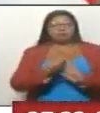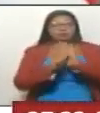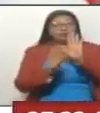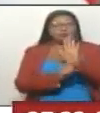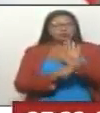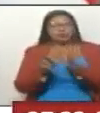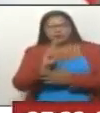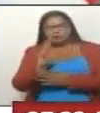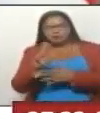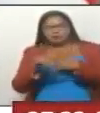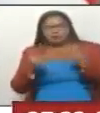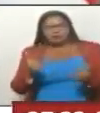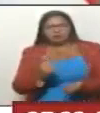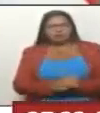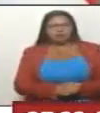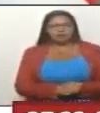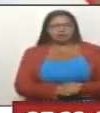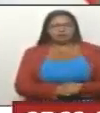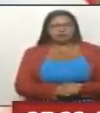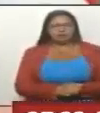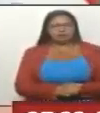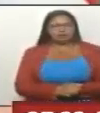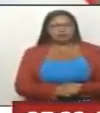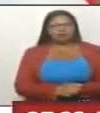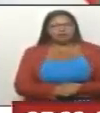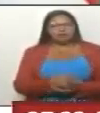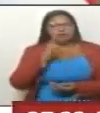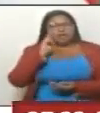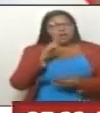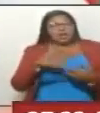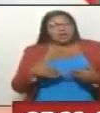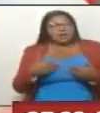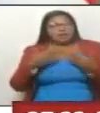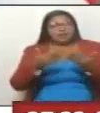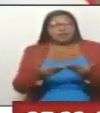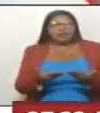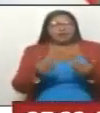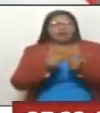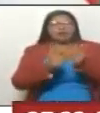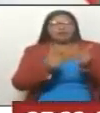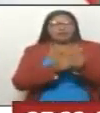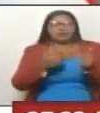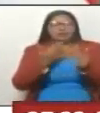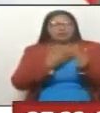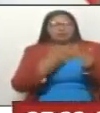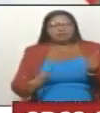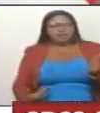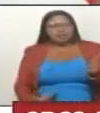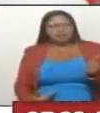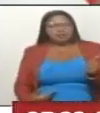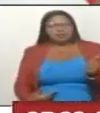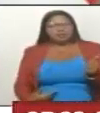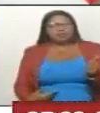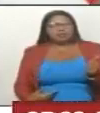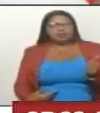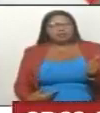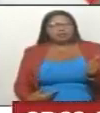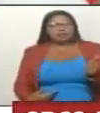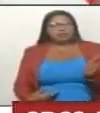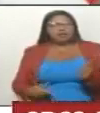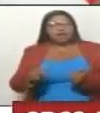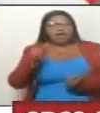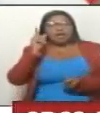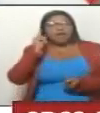vigente Constitución, le atribuye al vicepresidente o vicepresidenta ejecutiva de